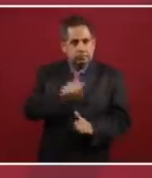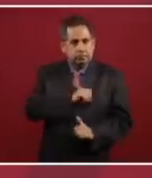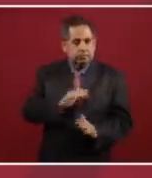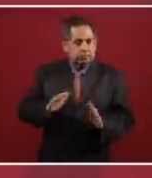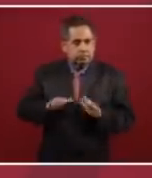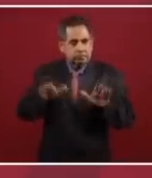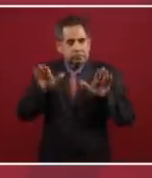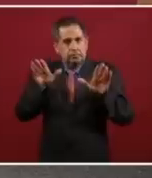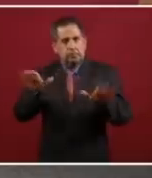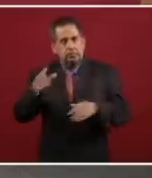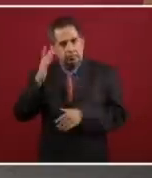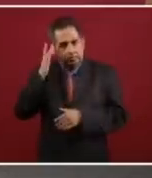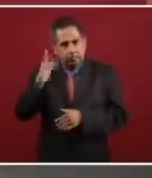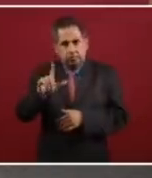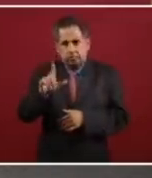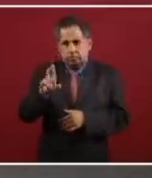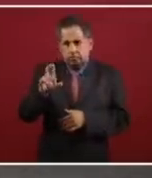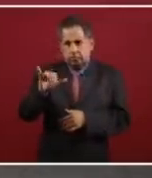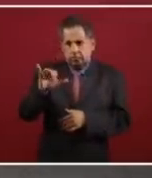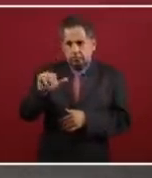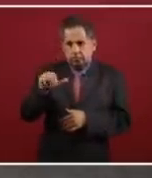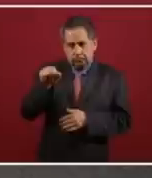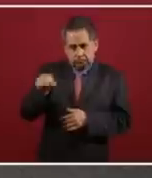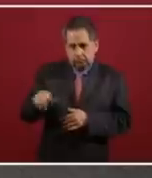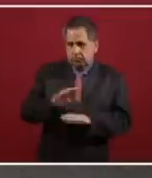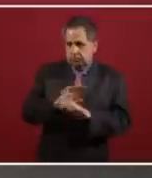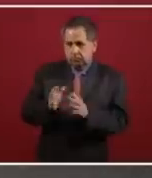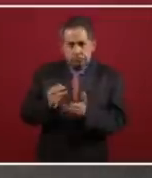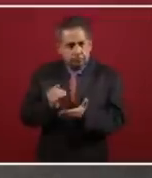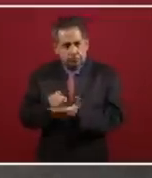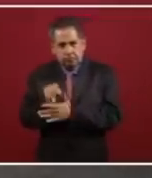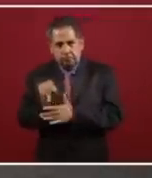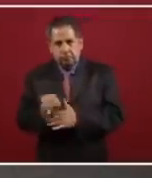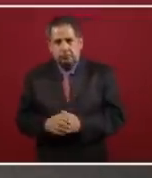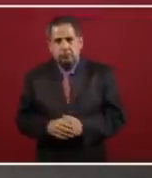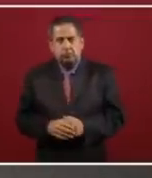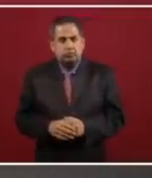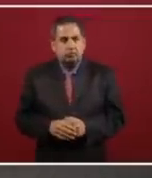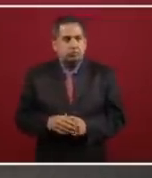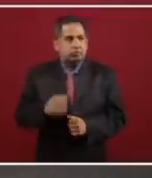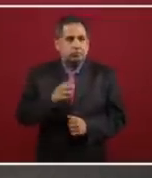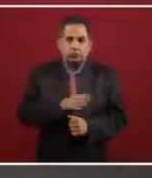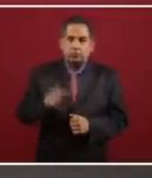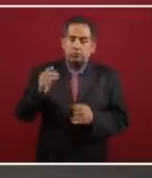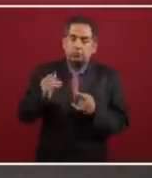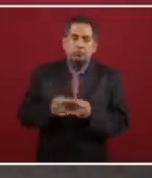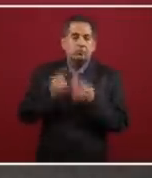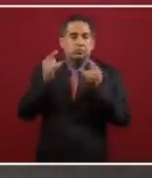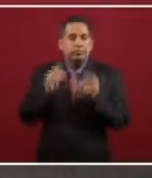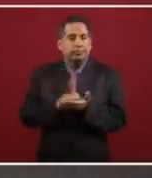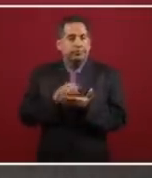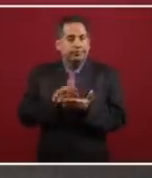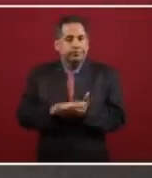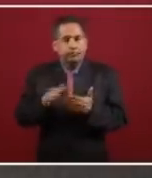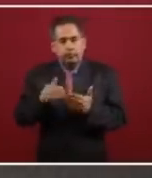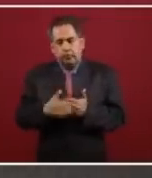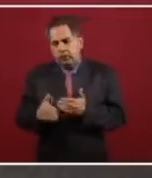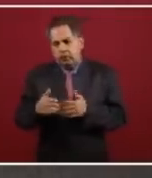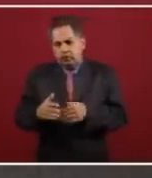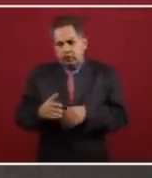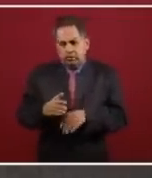militar de Santa Lucía. Esto es todo un acontecimiento porque